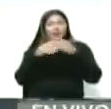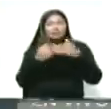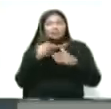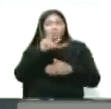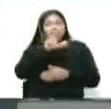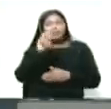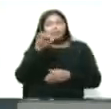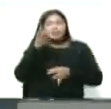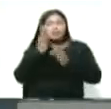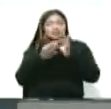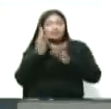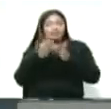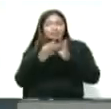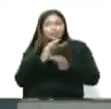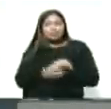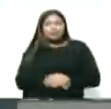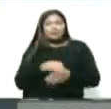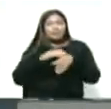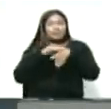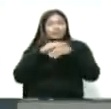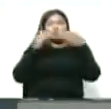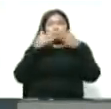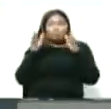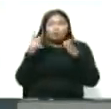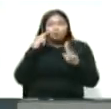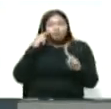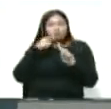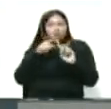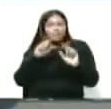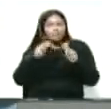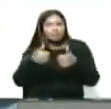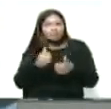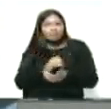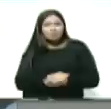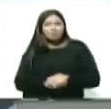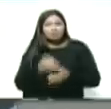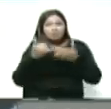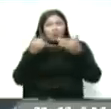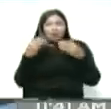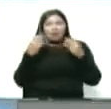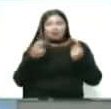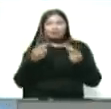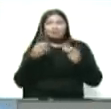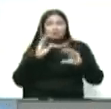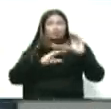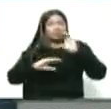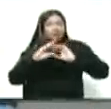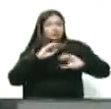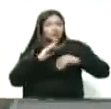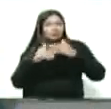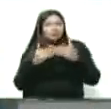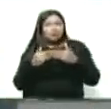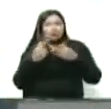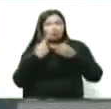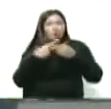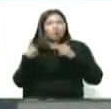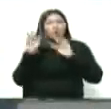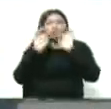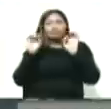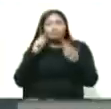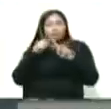30 de septiembre, el Ministerio Público pondrá en marcha una línea de acción comunicacional y otra